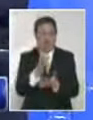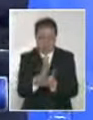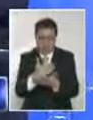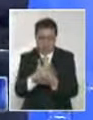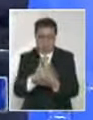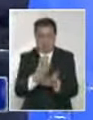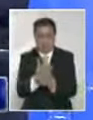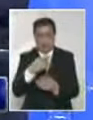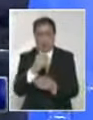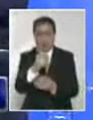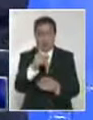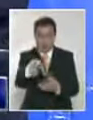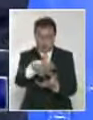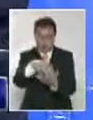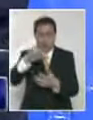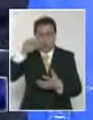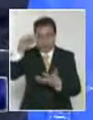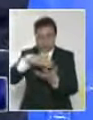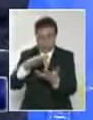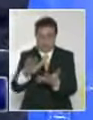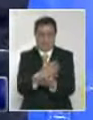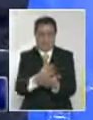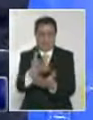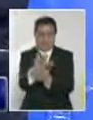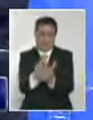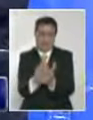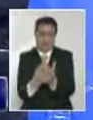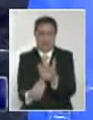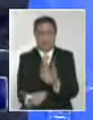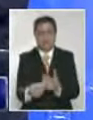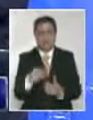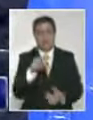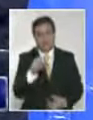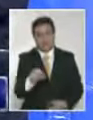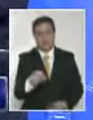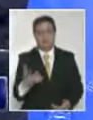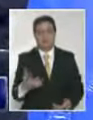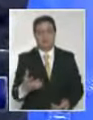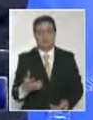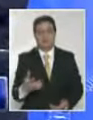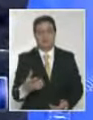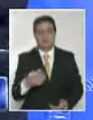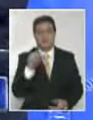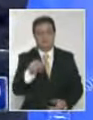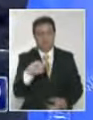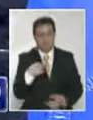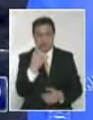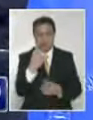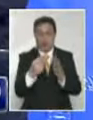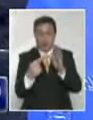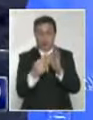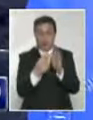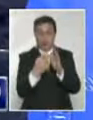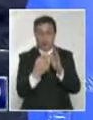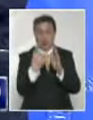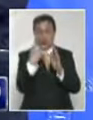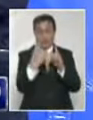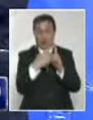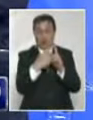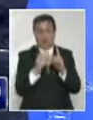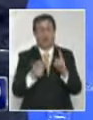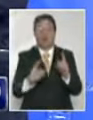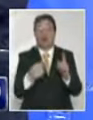para exterminar a un sector. Y eso, y bueno. Oye, ahí, si eso hubiera sido la prioridad uno del gobierno militar. No digo la